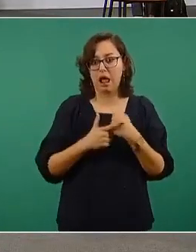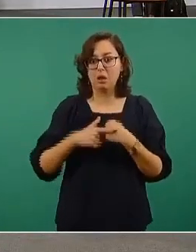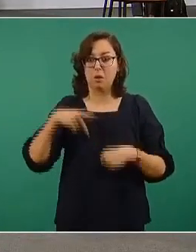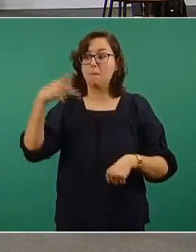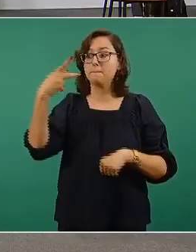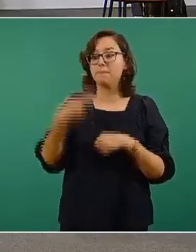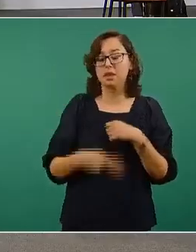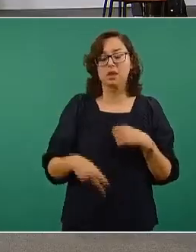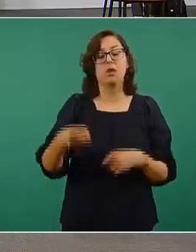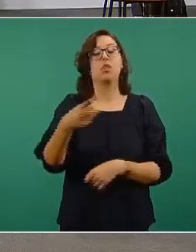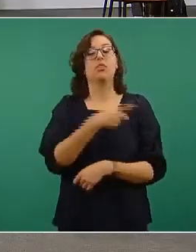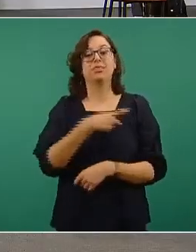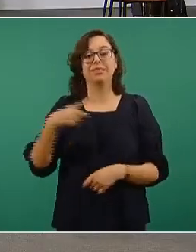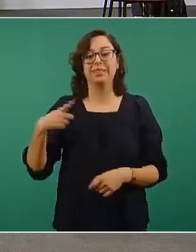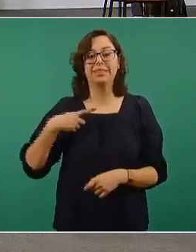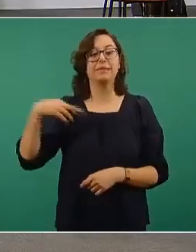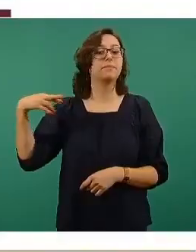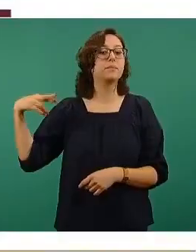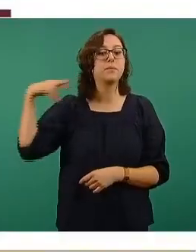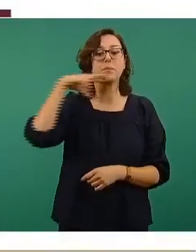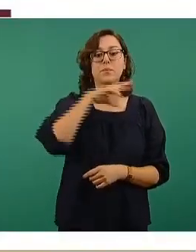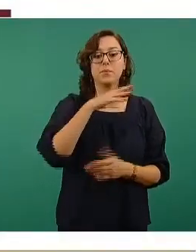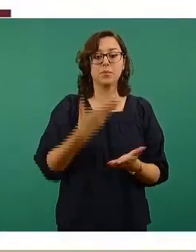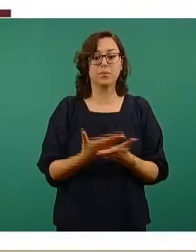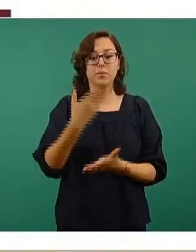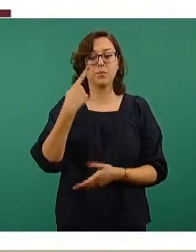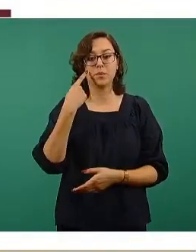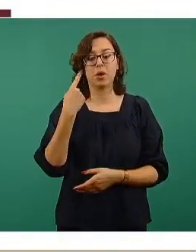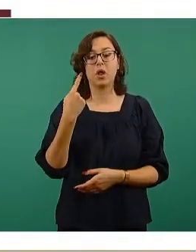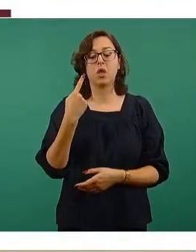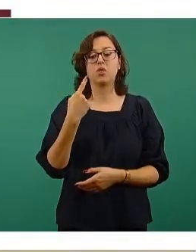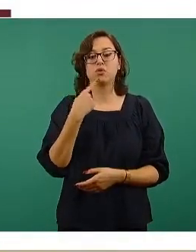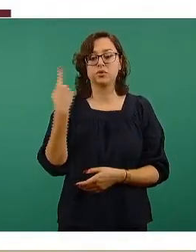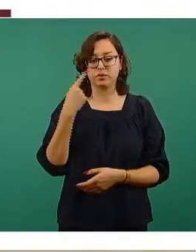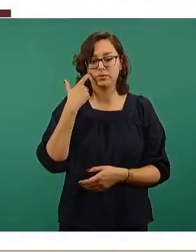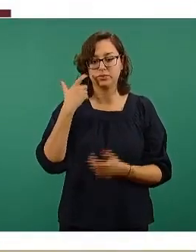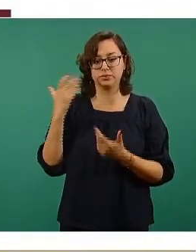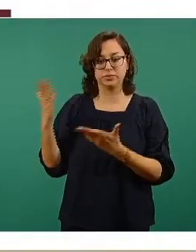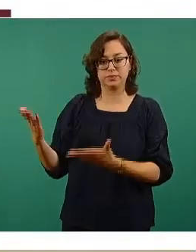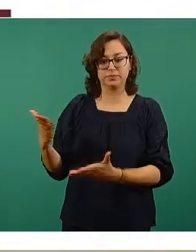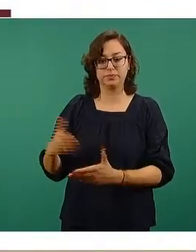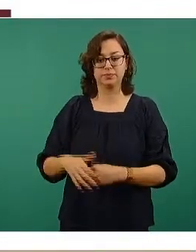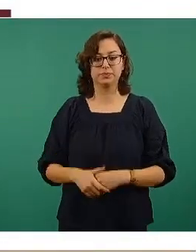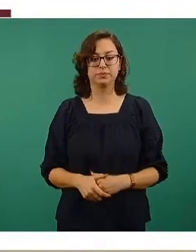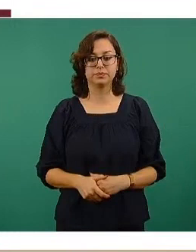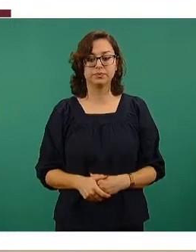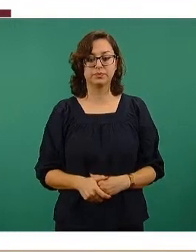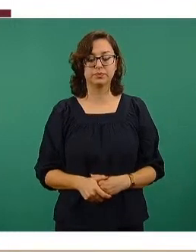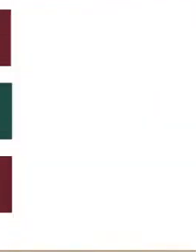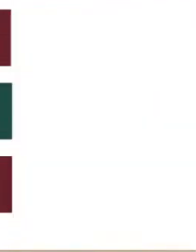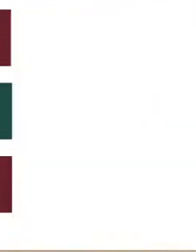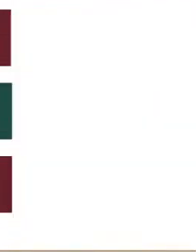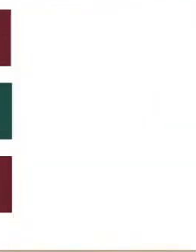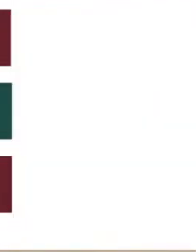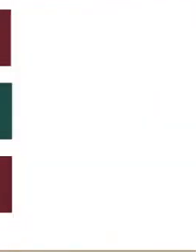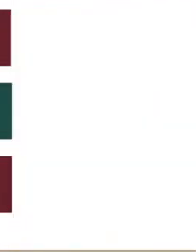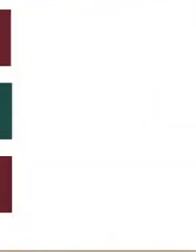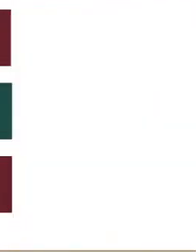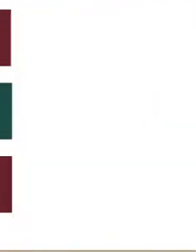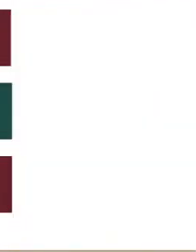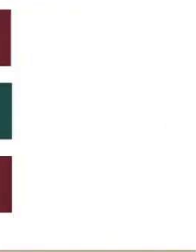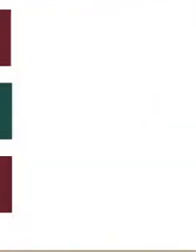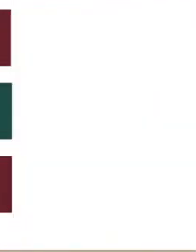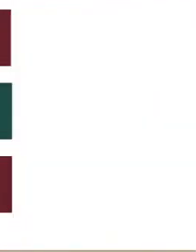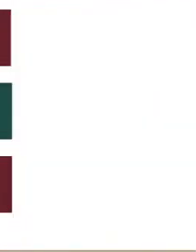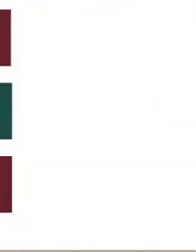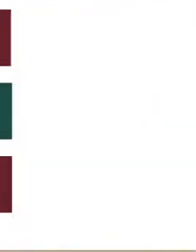dar aviso a las autoridades. Esto permite la apertura de carpetas de investigación